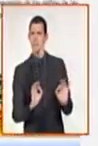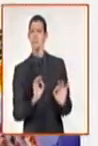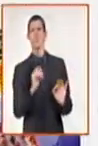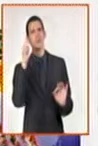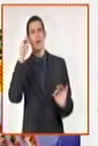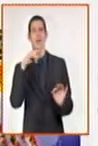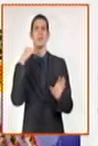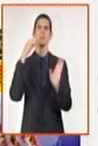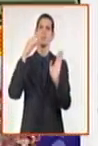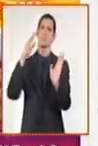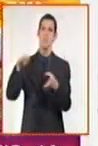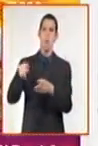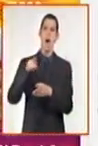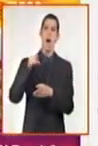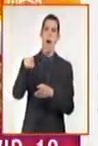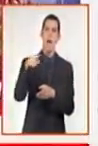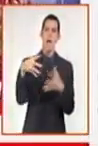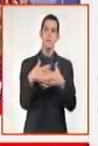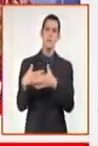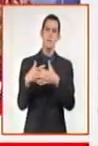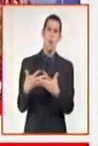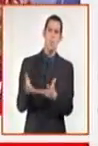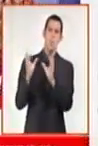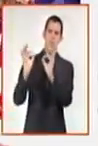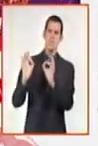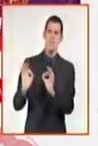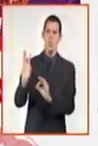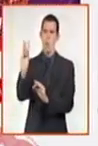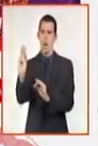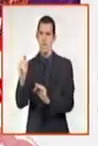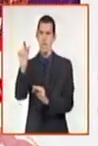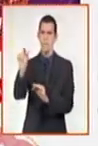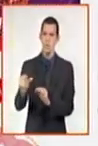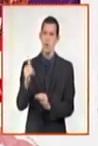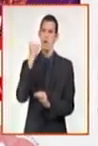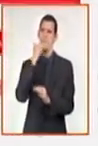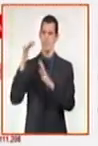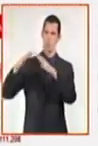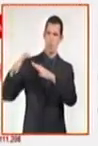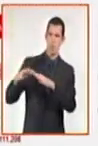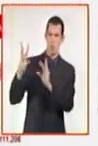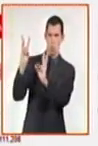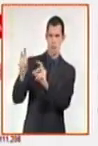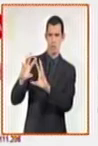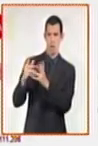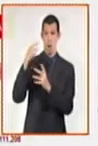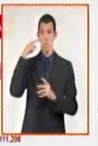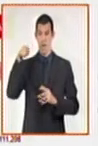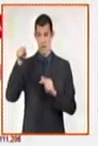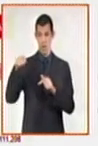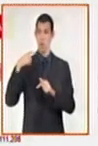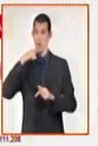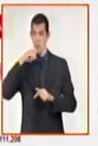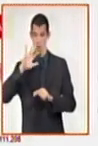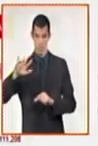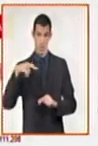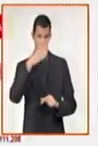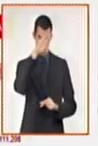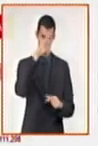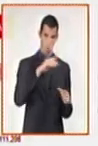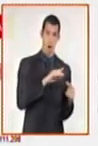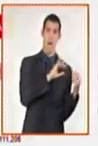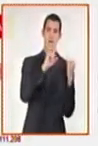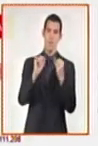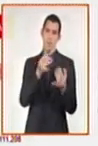y pérdidas lamentables ocasionados por el huracán Ian en ambos países. También mantenemos comunicación con otros